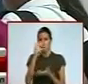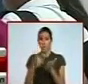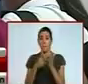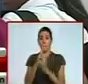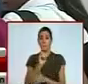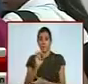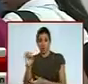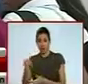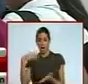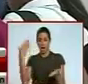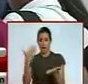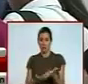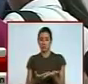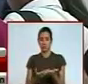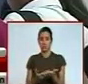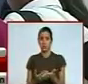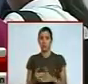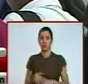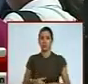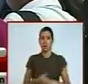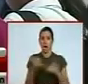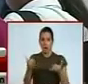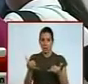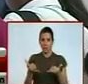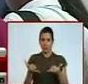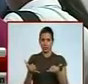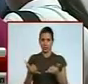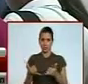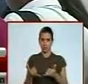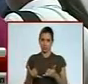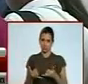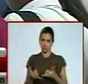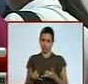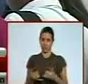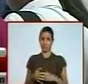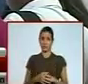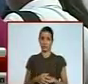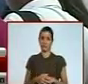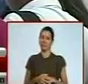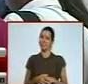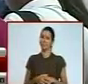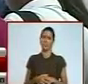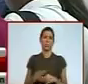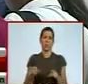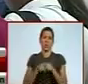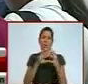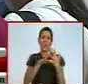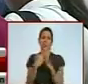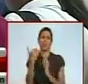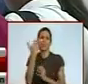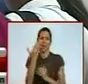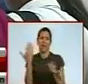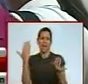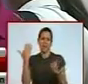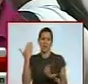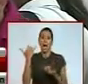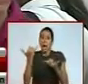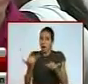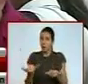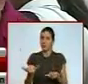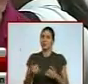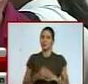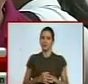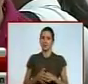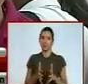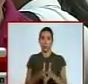2000, donde actualmente la misma se encontraba, como quien dice la directora, un ranchito pues. Y actualmente, hoy en día, estamos contando con